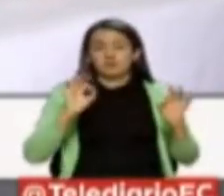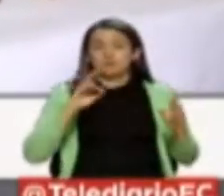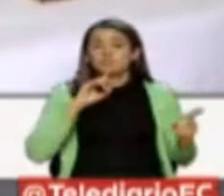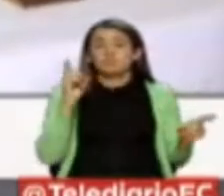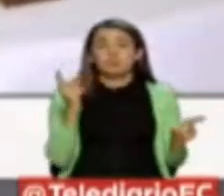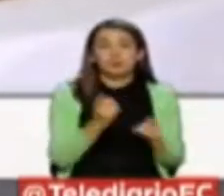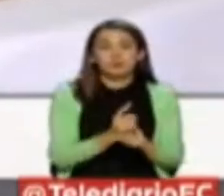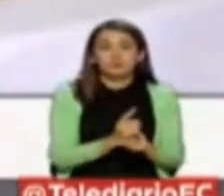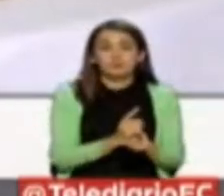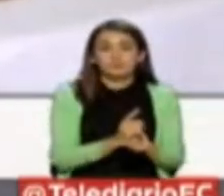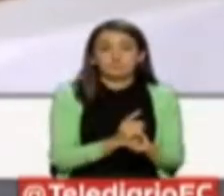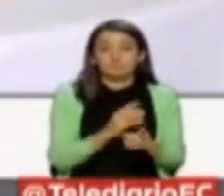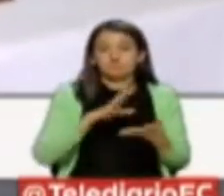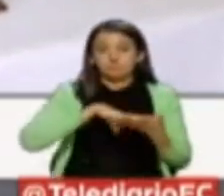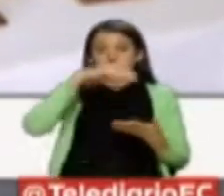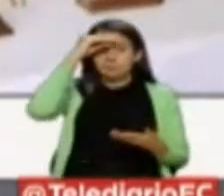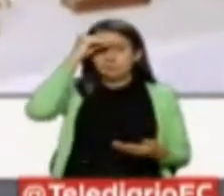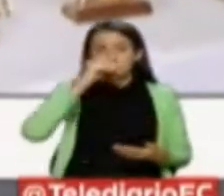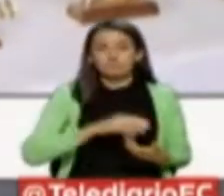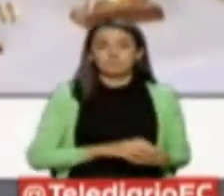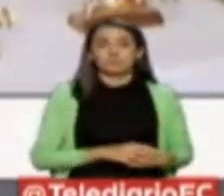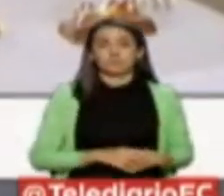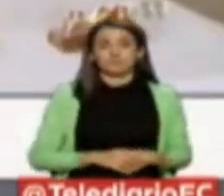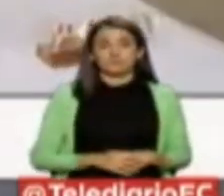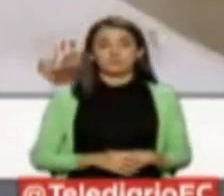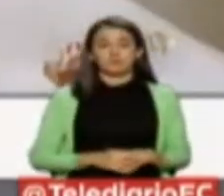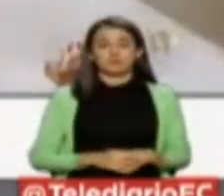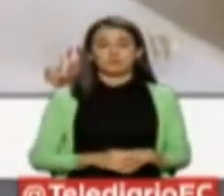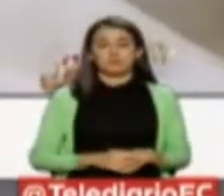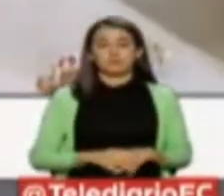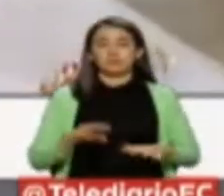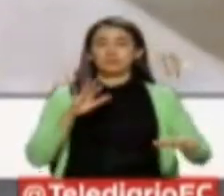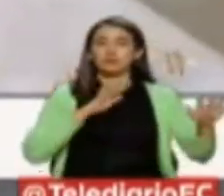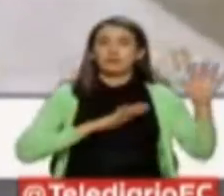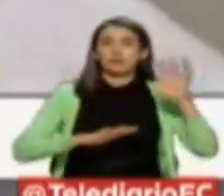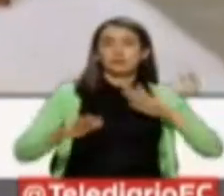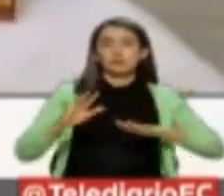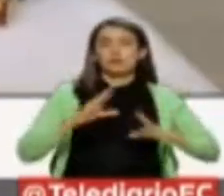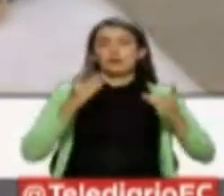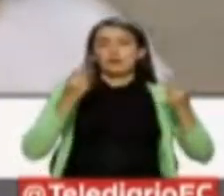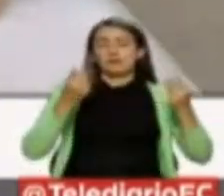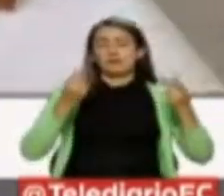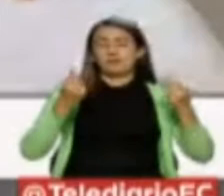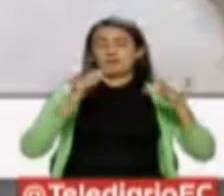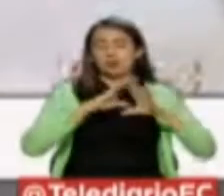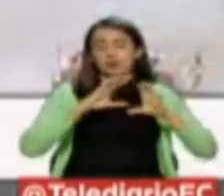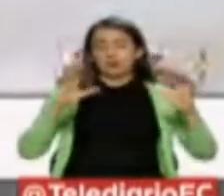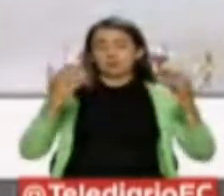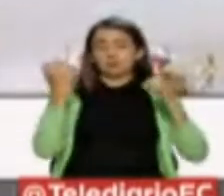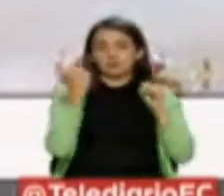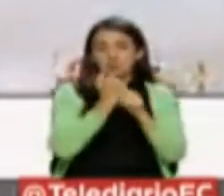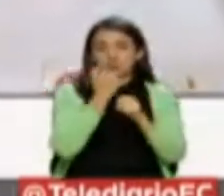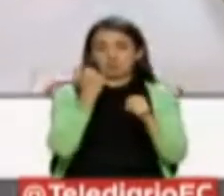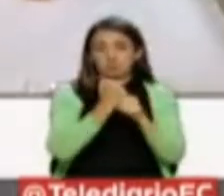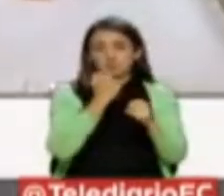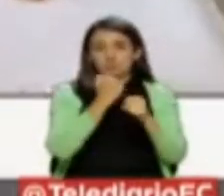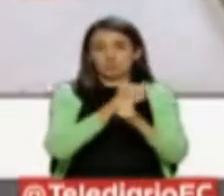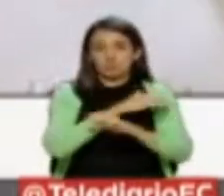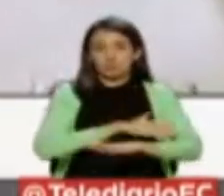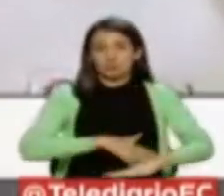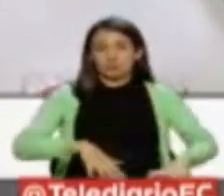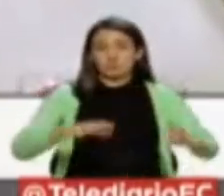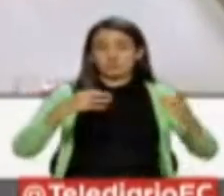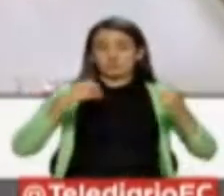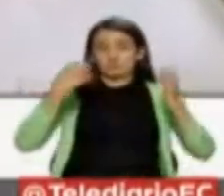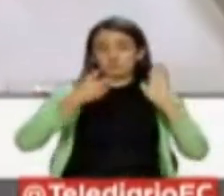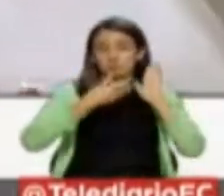gente, aprender un poco más de eso. ¿Un promedio de qué precio tienen los trabajos que usted realiza y que tiene a